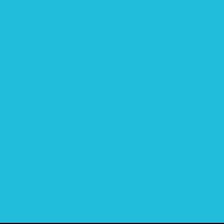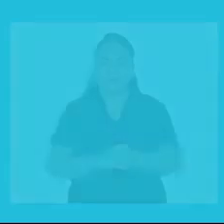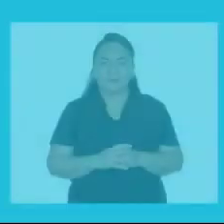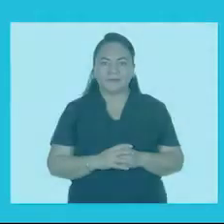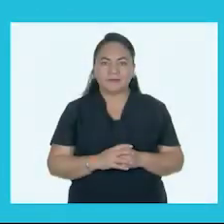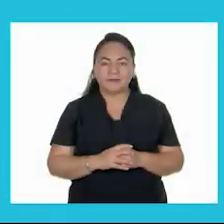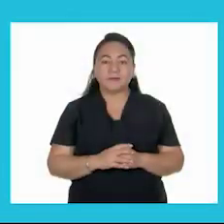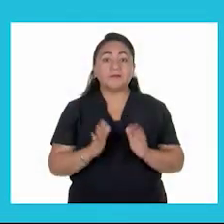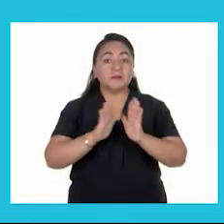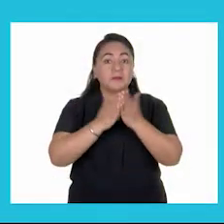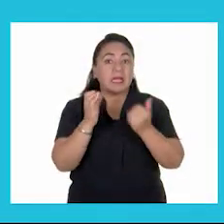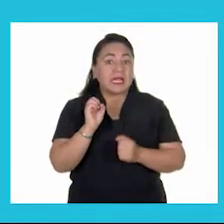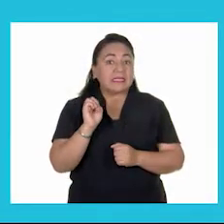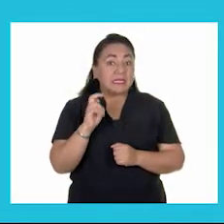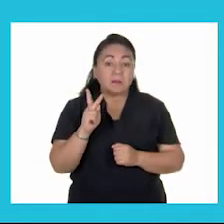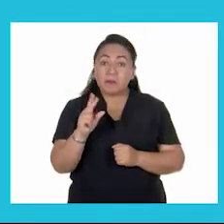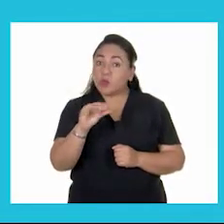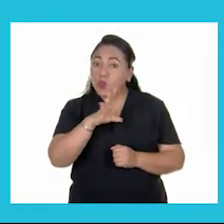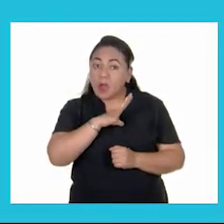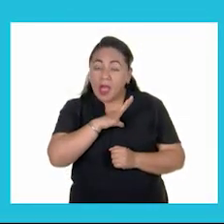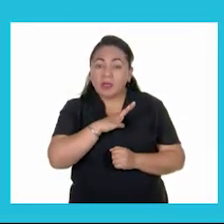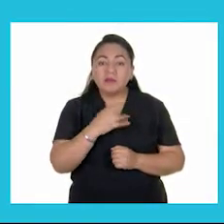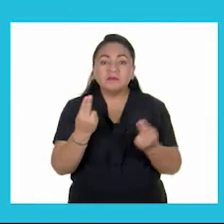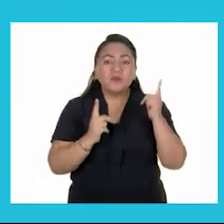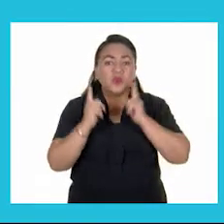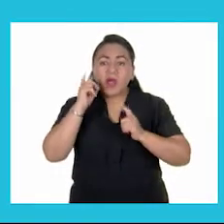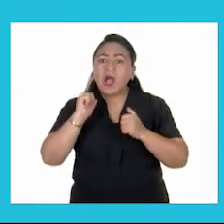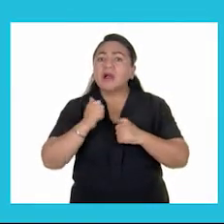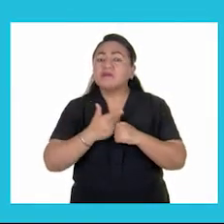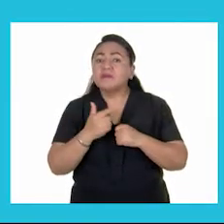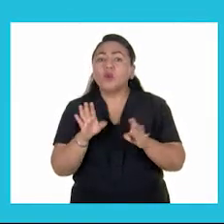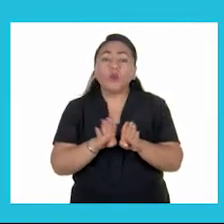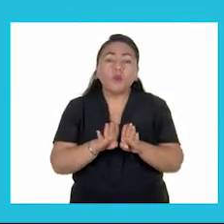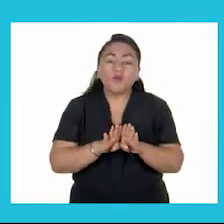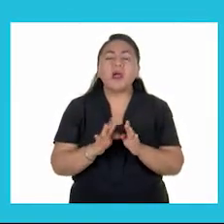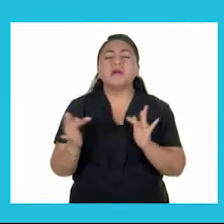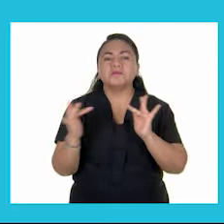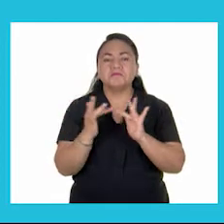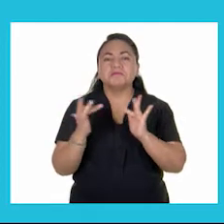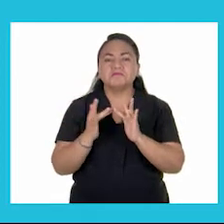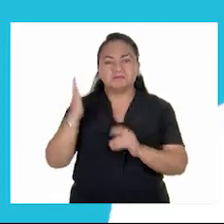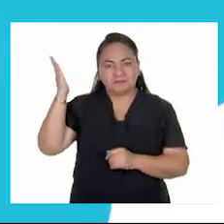Si no tienes el libro de texto o necesitas ayuda para resolver tus dudas, contáctanos.